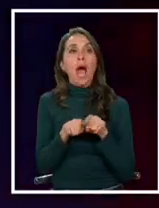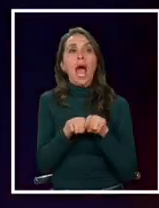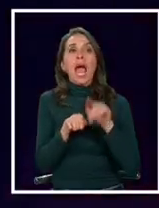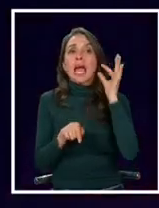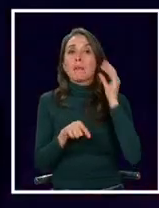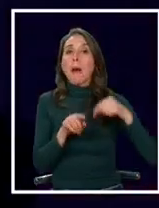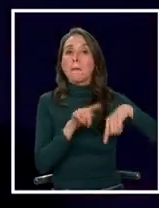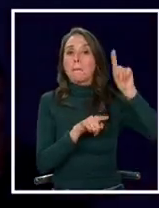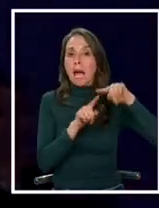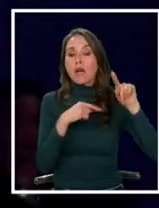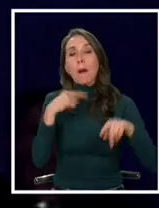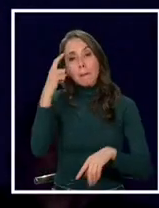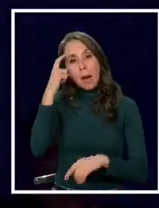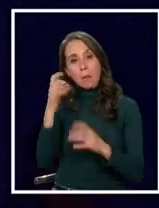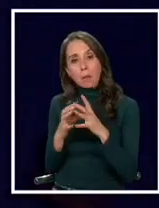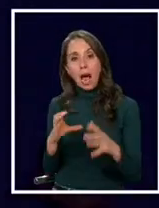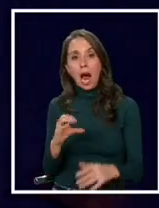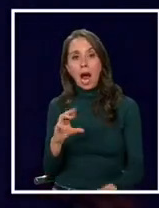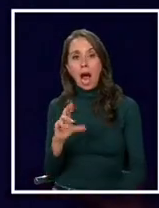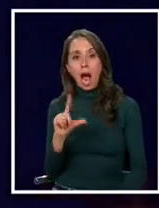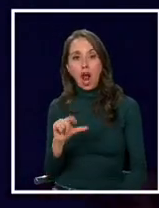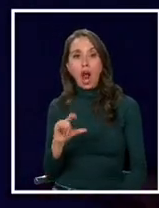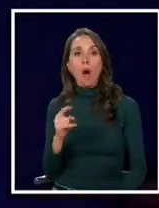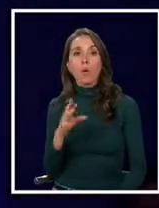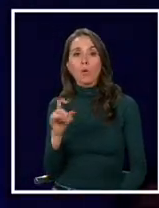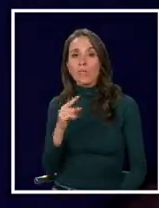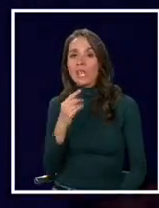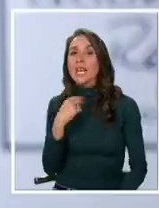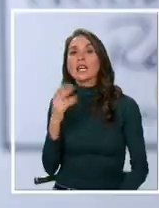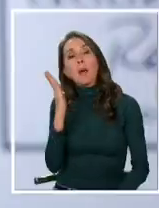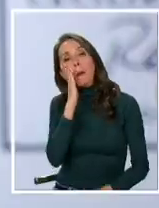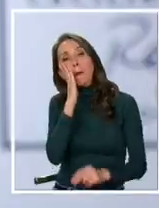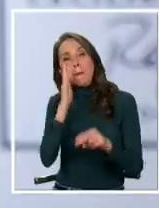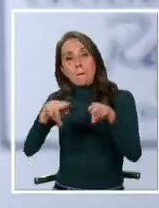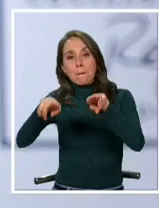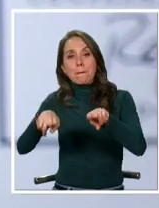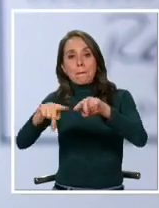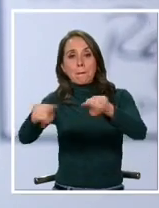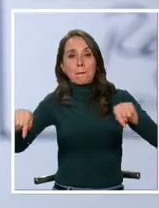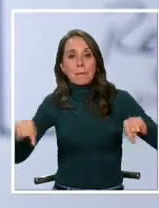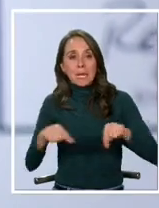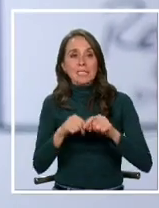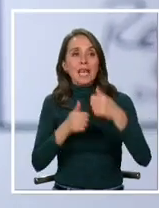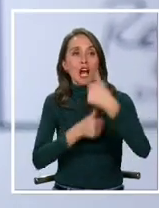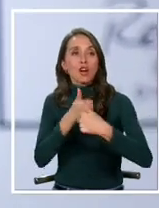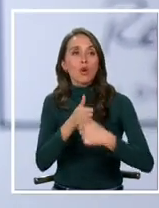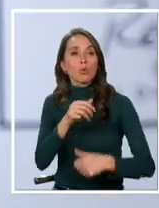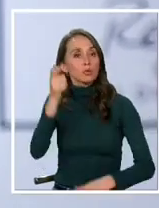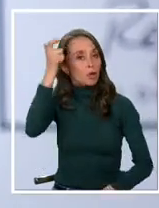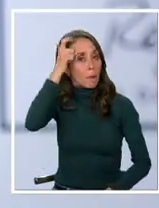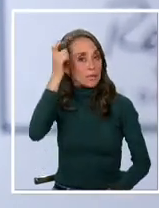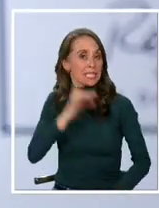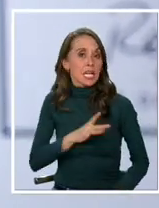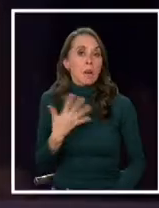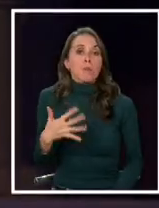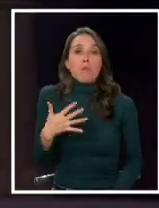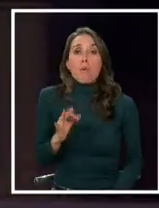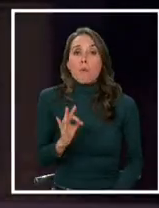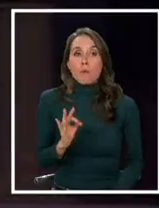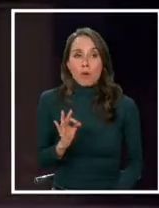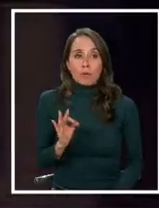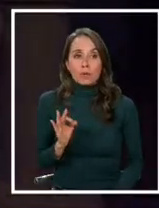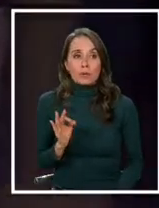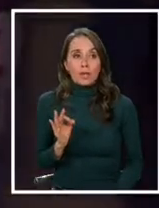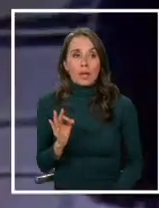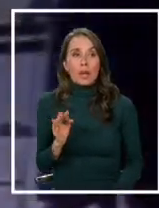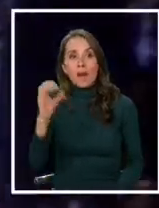mayor me acuerdo mucho de Carola Gutiérrez porque compartimos la habitación en esa época el concurso mi chile tenía mucha relevancia